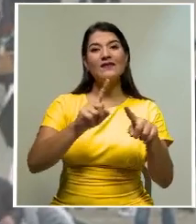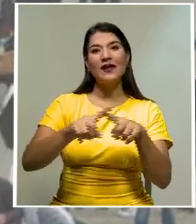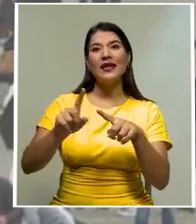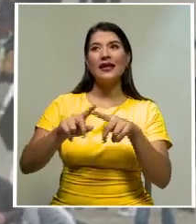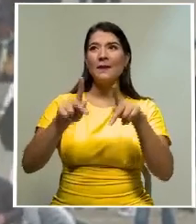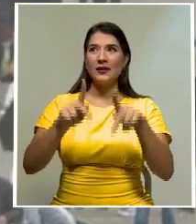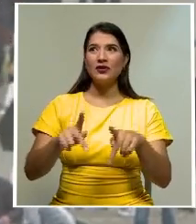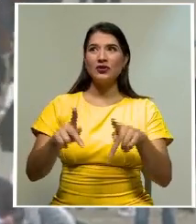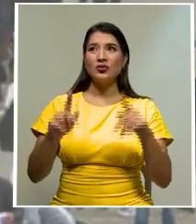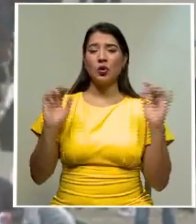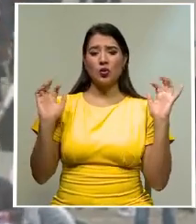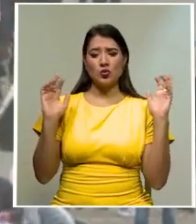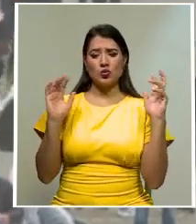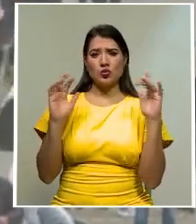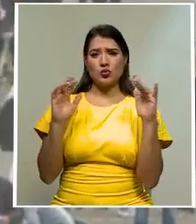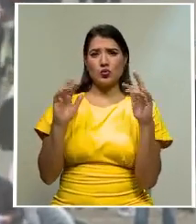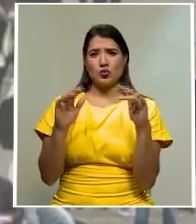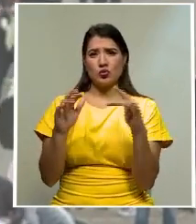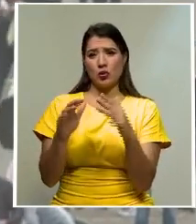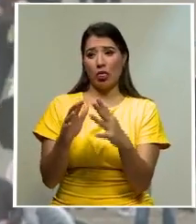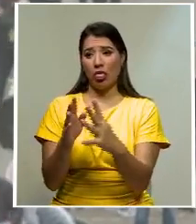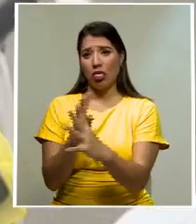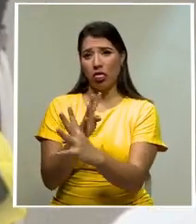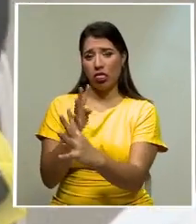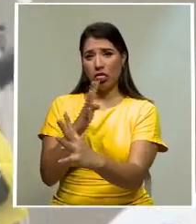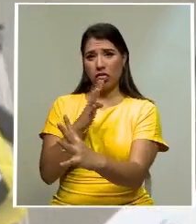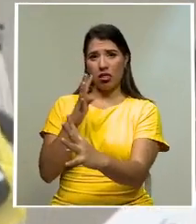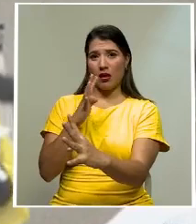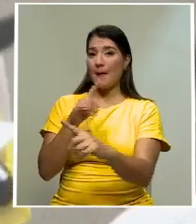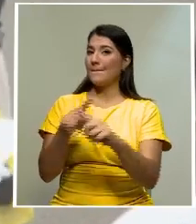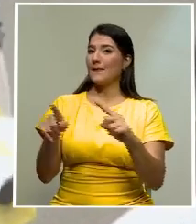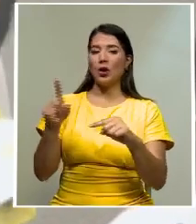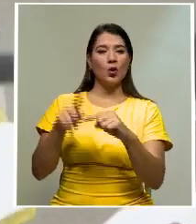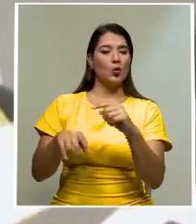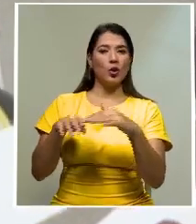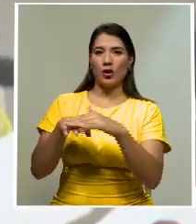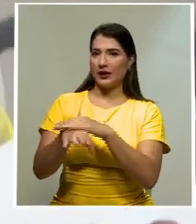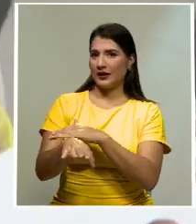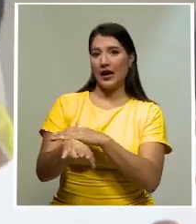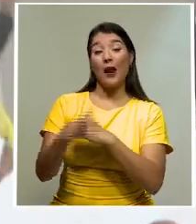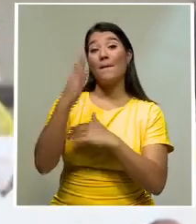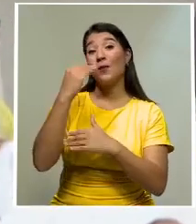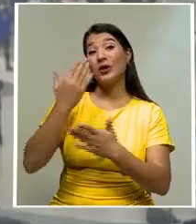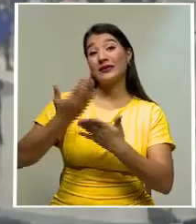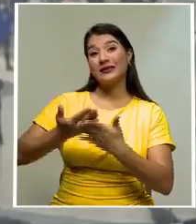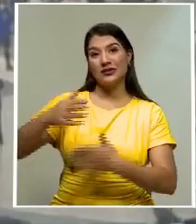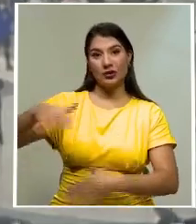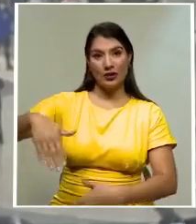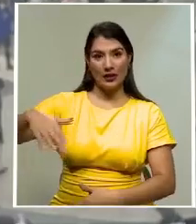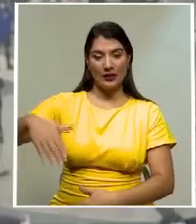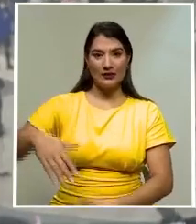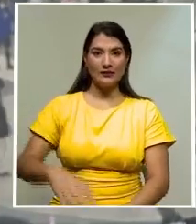se aglutinaran en las diferentes entradas del santuario, al que no pudieron entrar por haber llegado demasiado